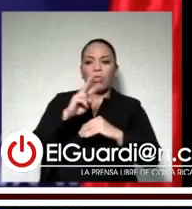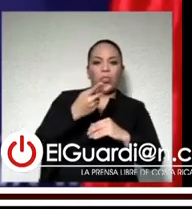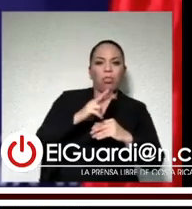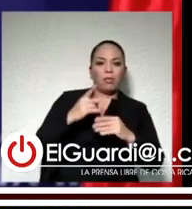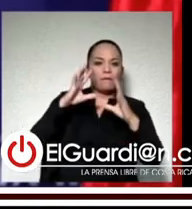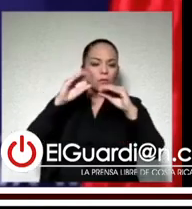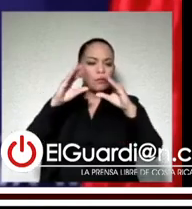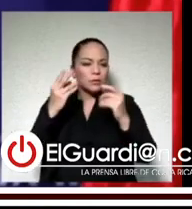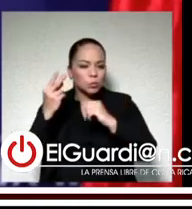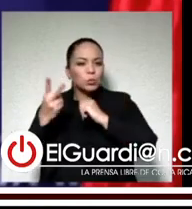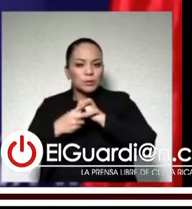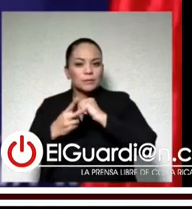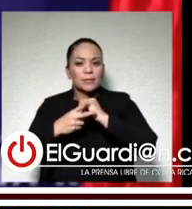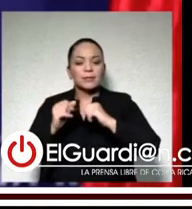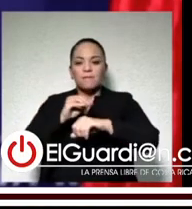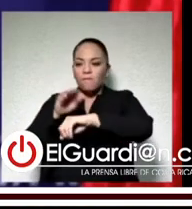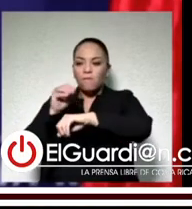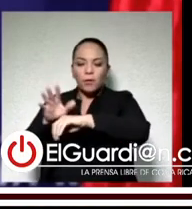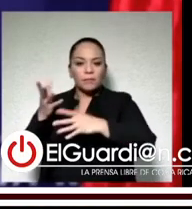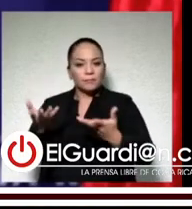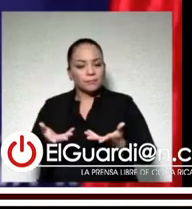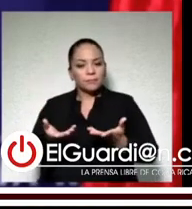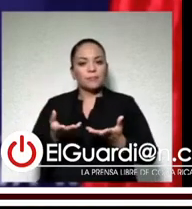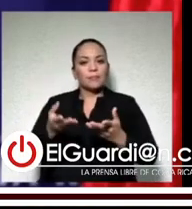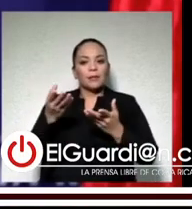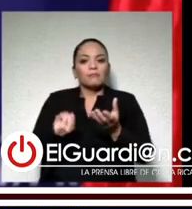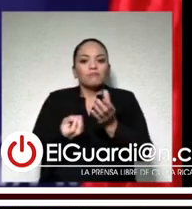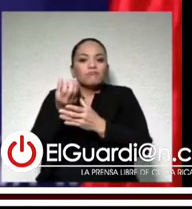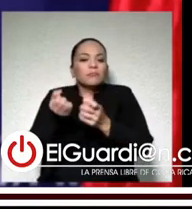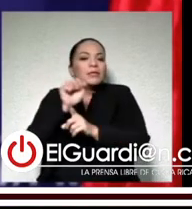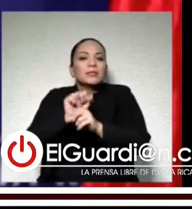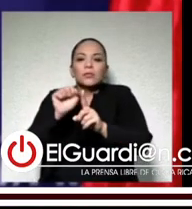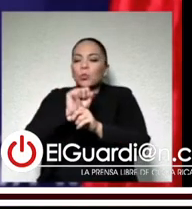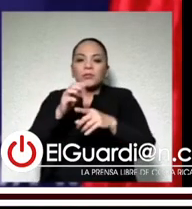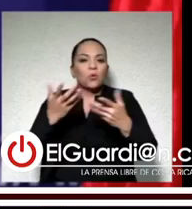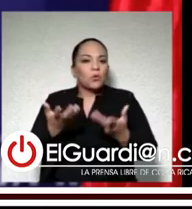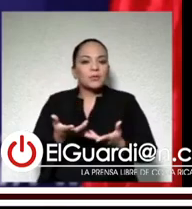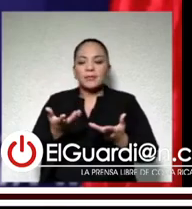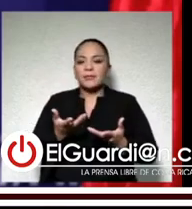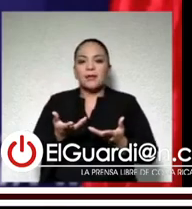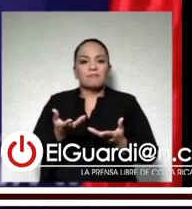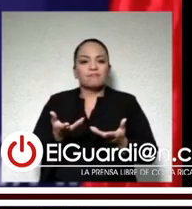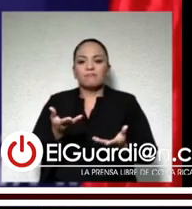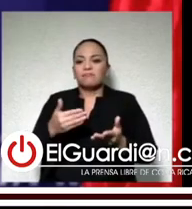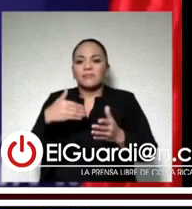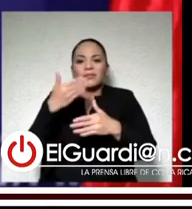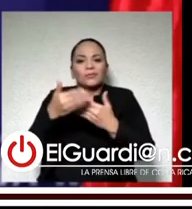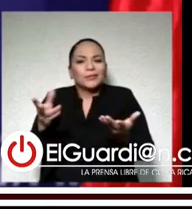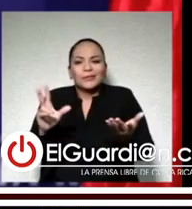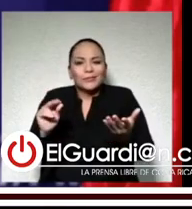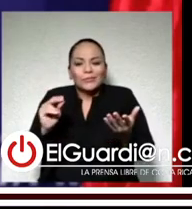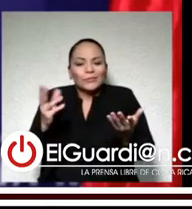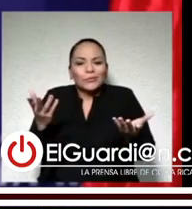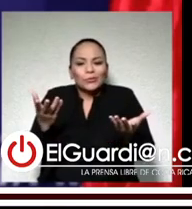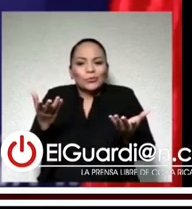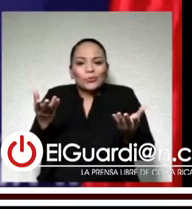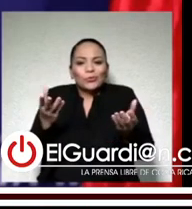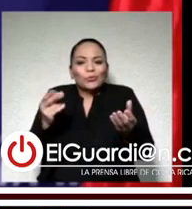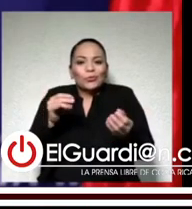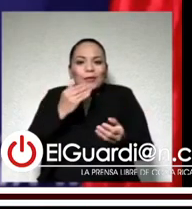ocasiones y que puede estar generando este tipo de situaciones que al final puede ser que no lo ameriten? ¿Qué tan viable es